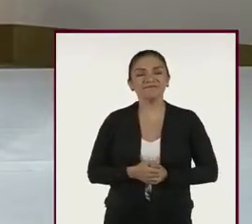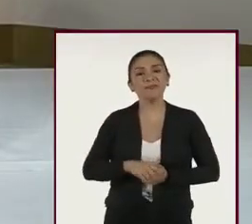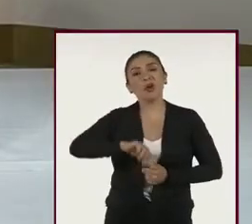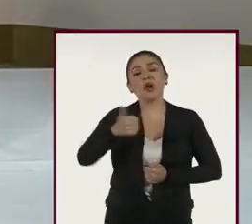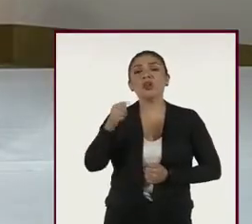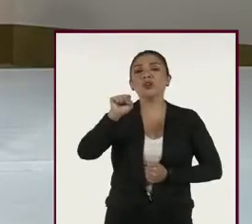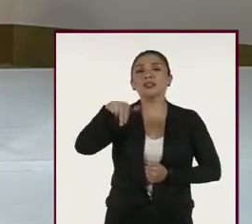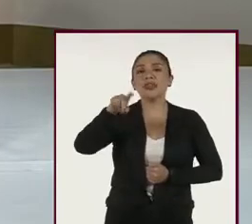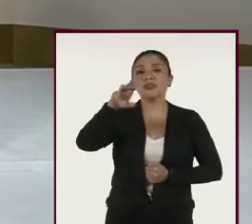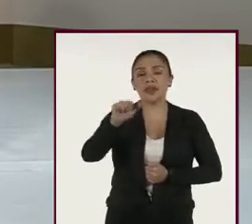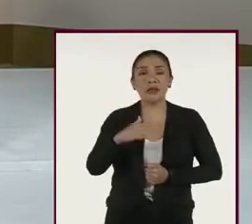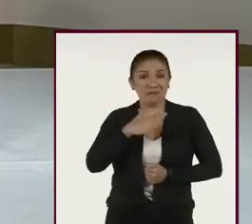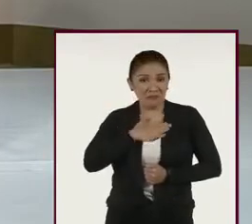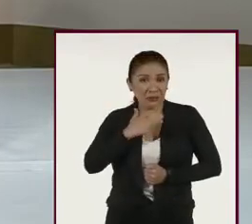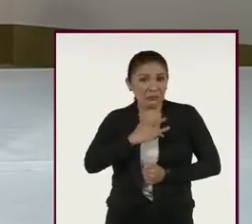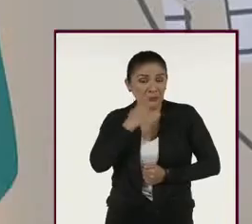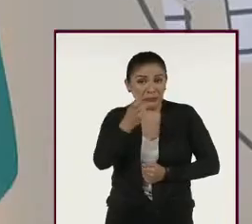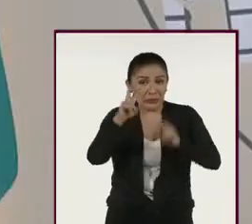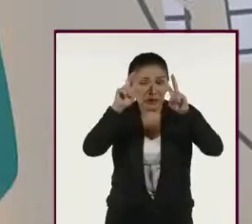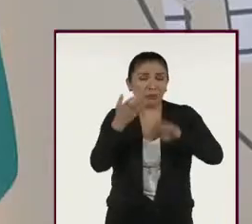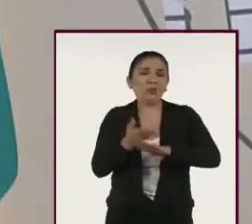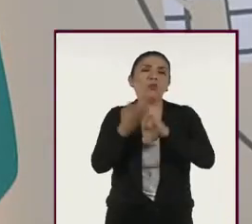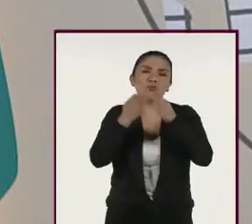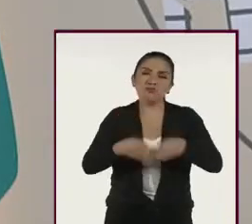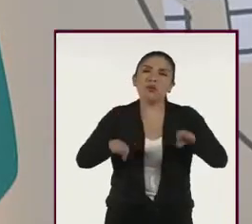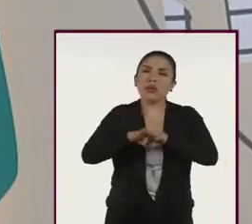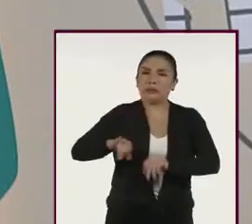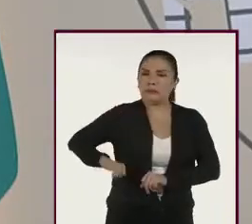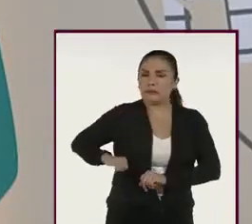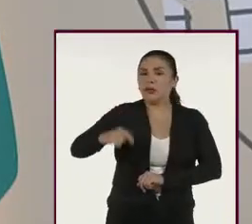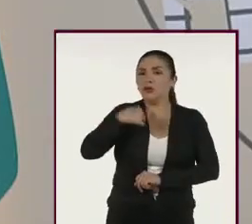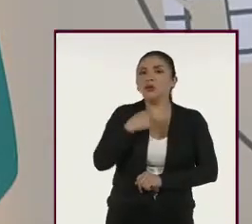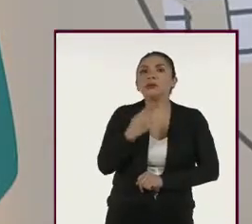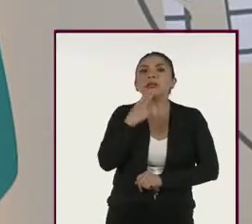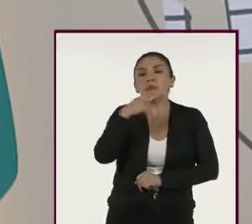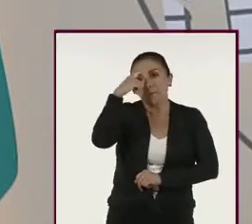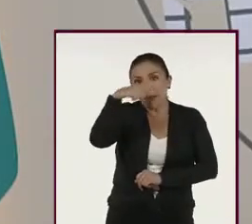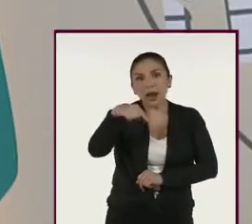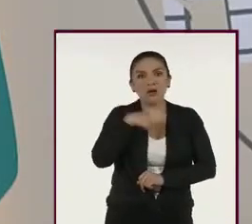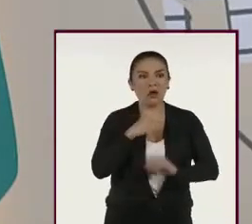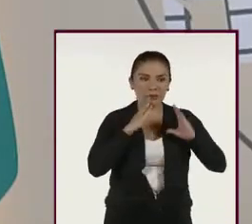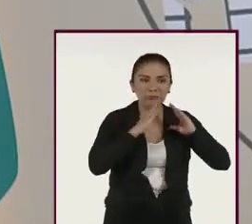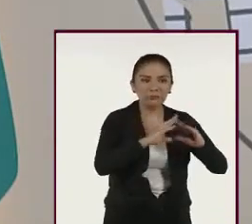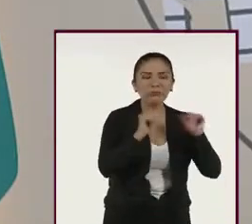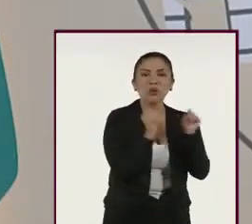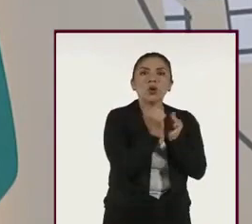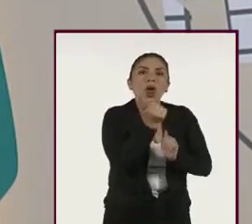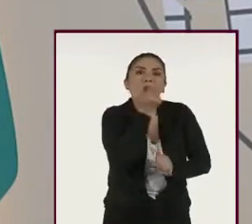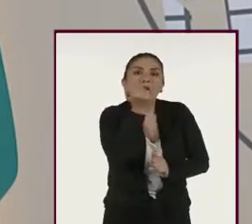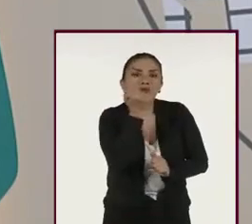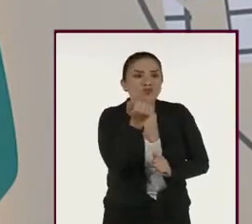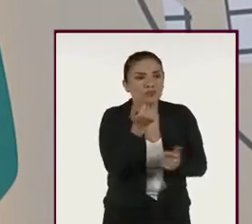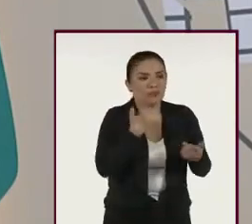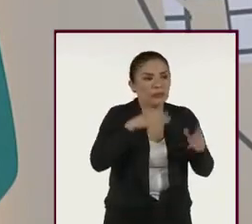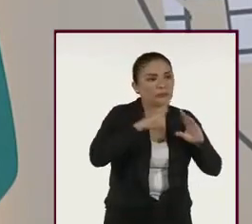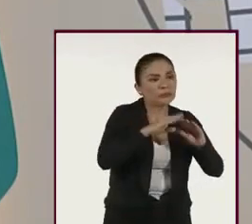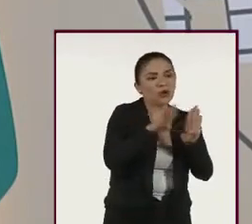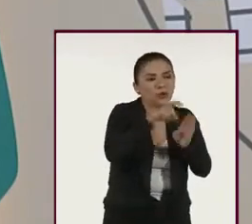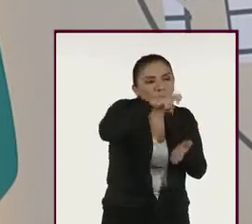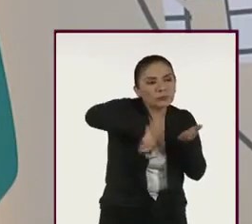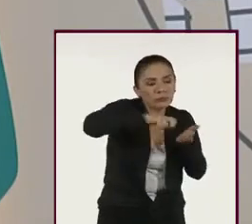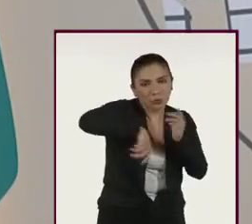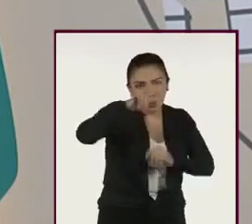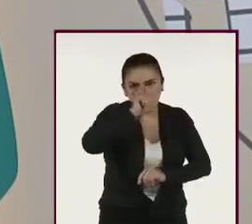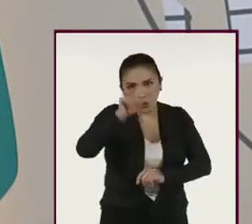Sandra Betancourt. En lo personal es un tema muy interesante ya que fortalece mi práctica docente para saber orientar a mis adolescentes. Muchas